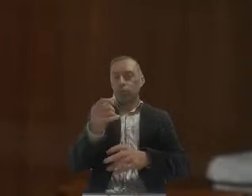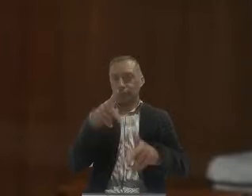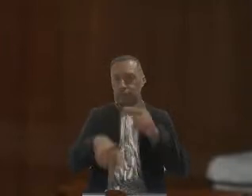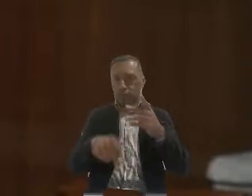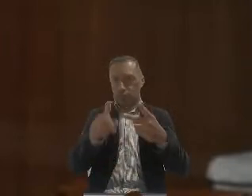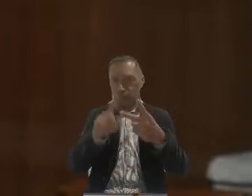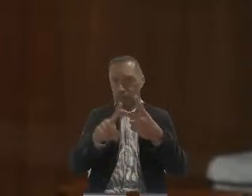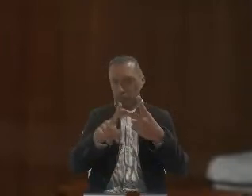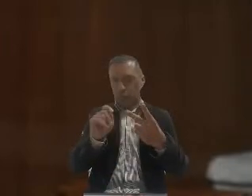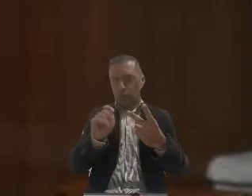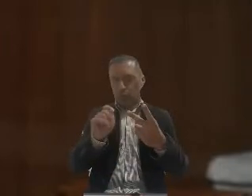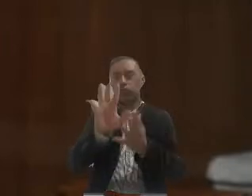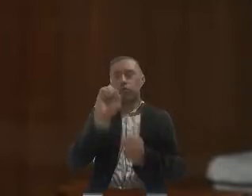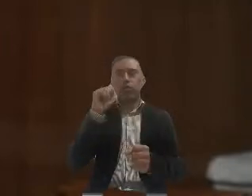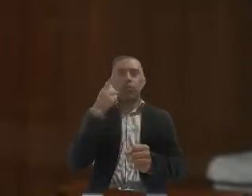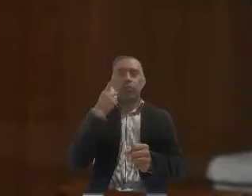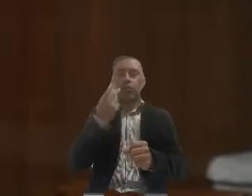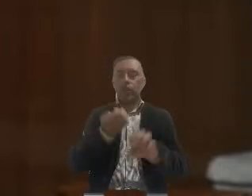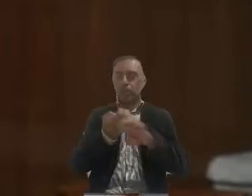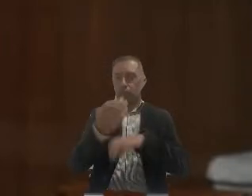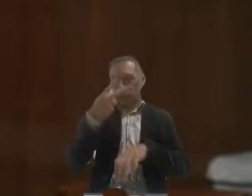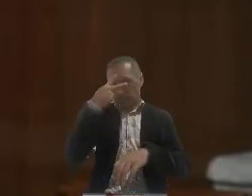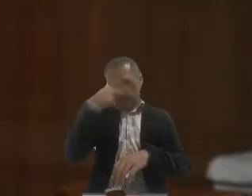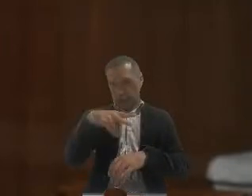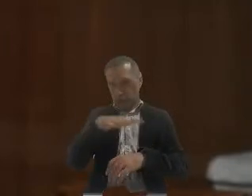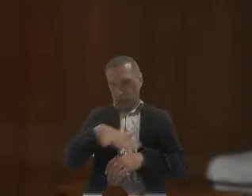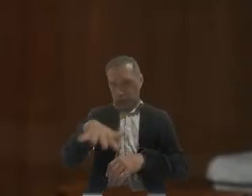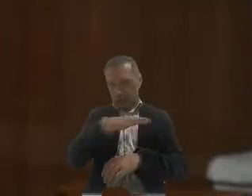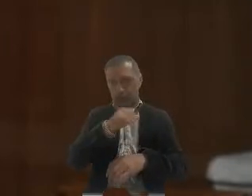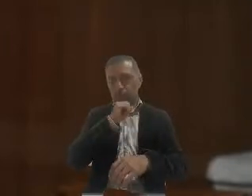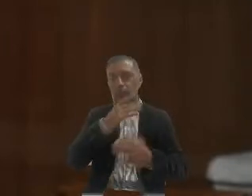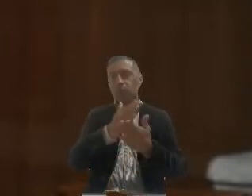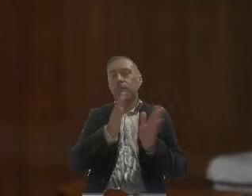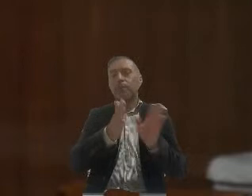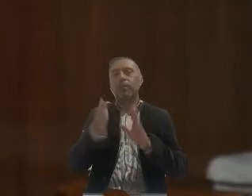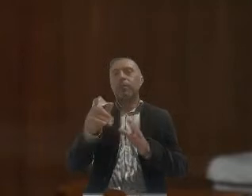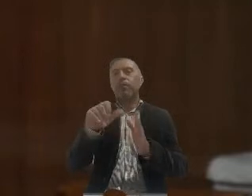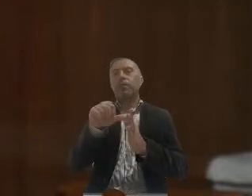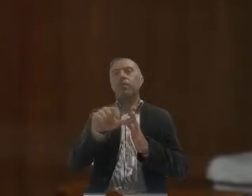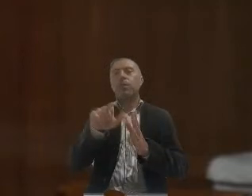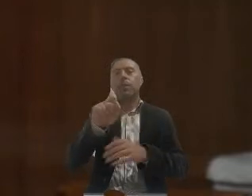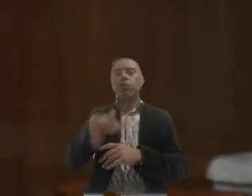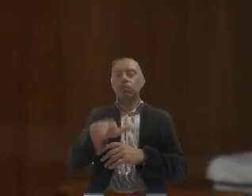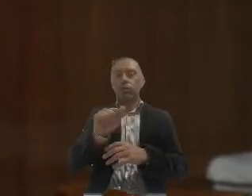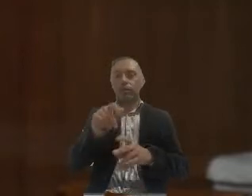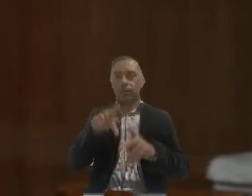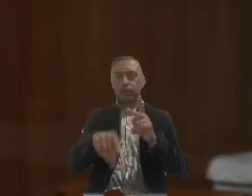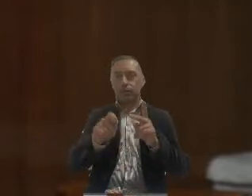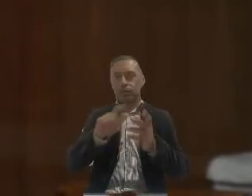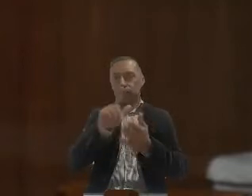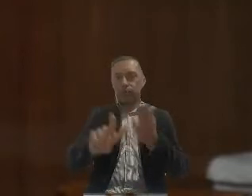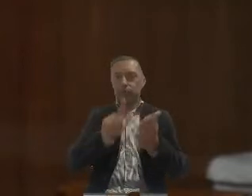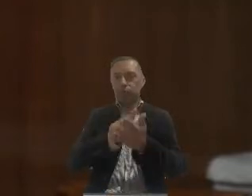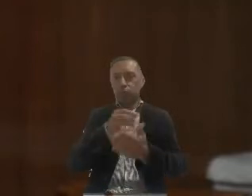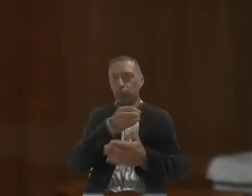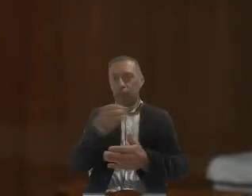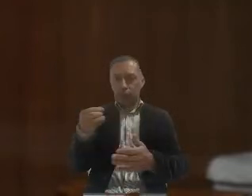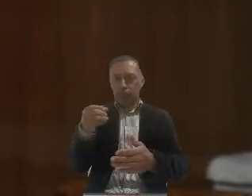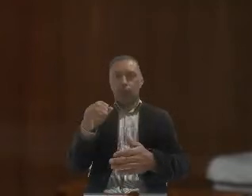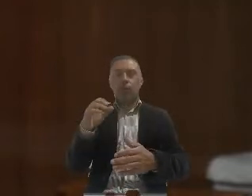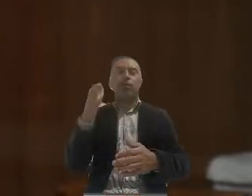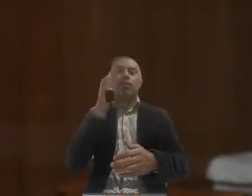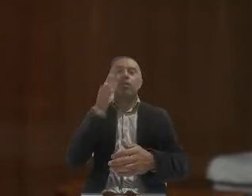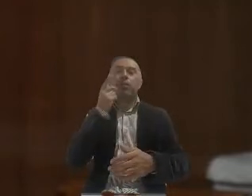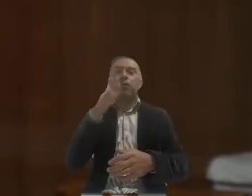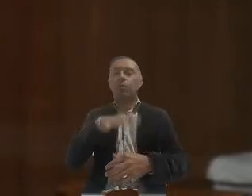Constitución Política del Estado Libre y Soberano de México y 28, fracción primera de la Ley Orgánica del Poder Legislativo del Estado Libre y